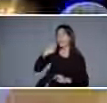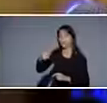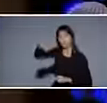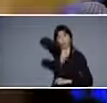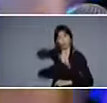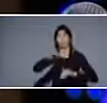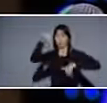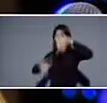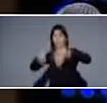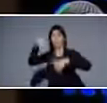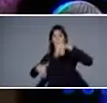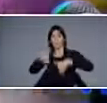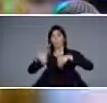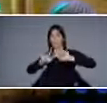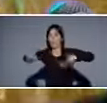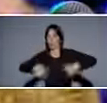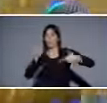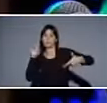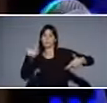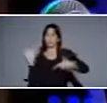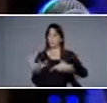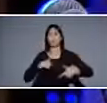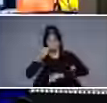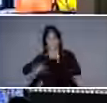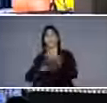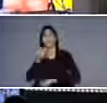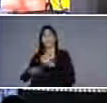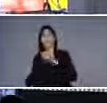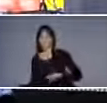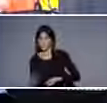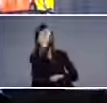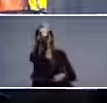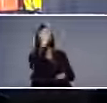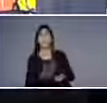votemos a la basura, así que voy a hacerlo.